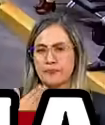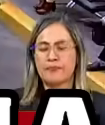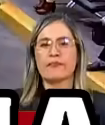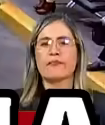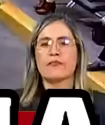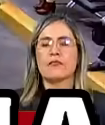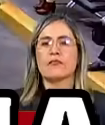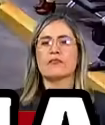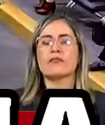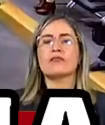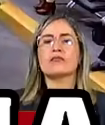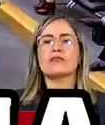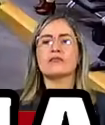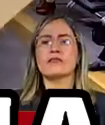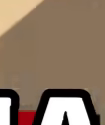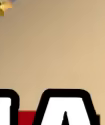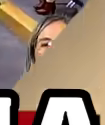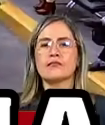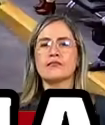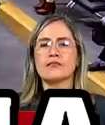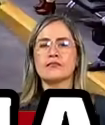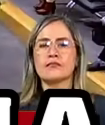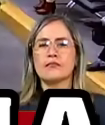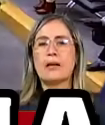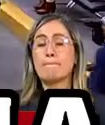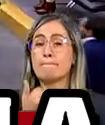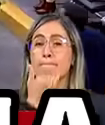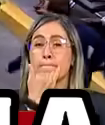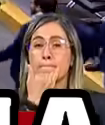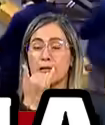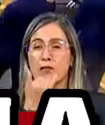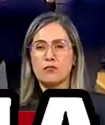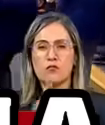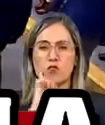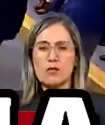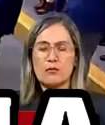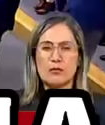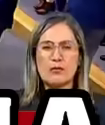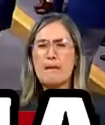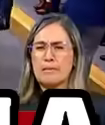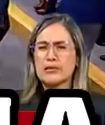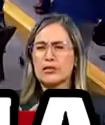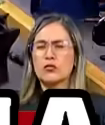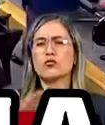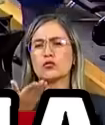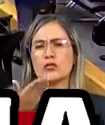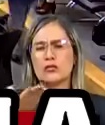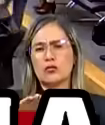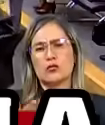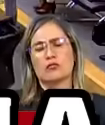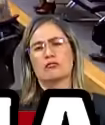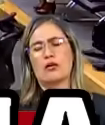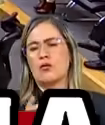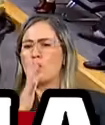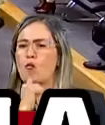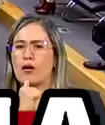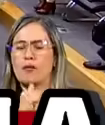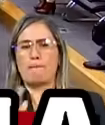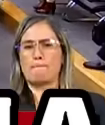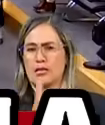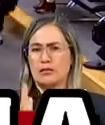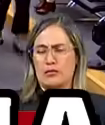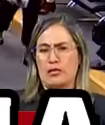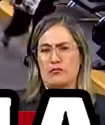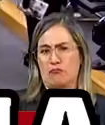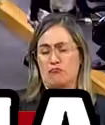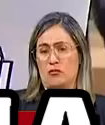entonces póngase a consideración. Una disculpa, presidenta, es que como presentó una solicitud de excusa y no de recusación, me parece que no tendríamos